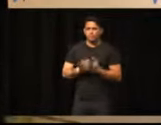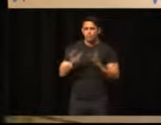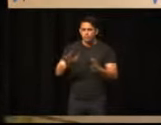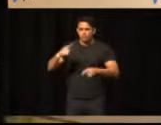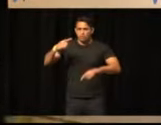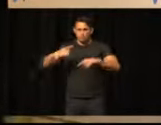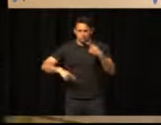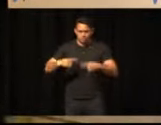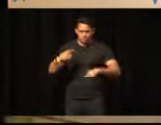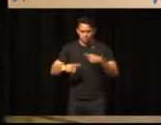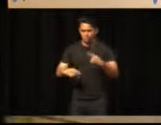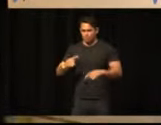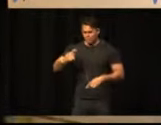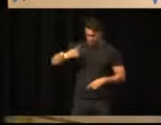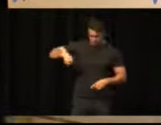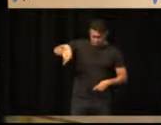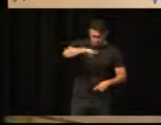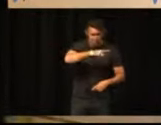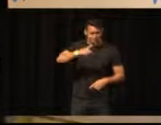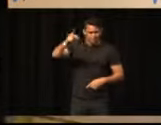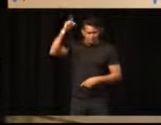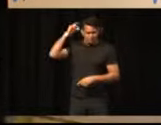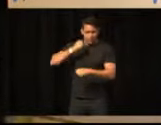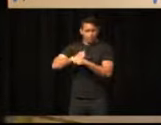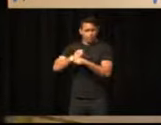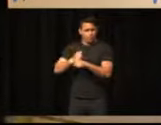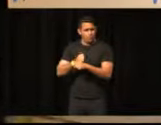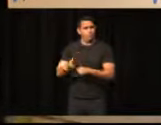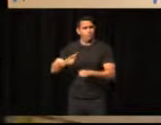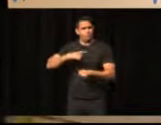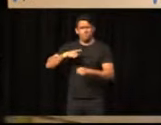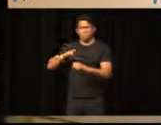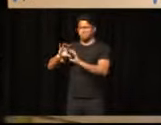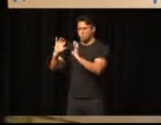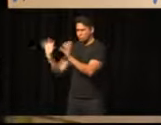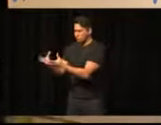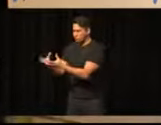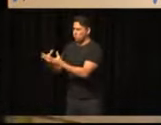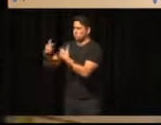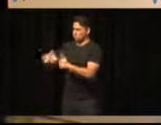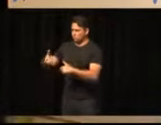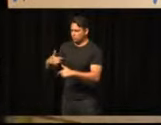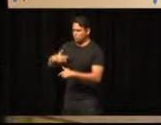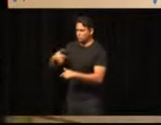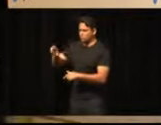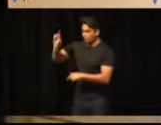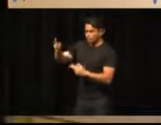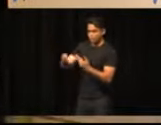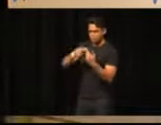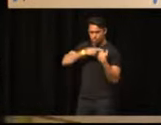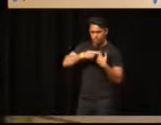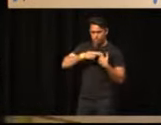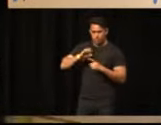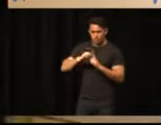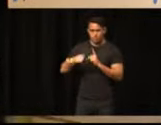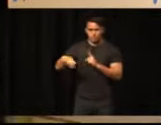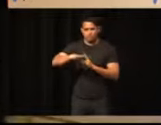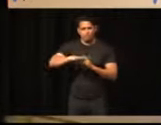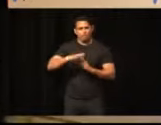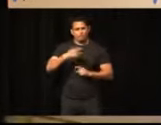Una discusión colectiva que hubo algunos años con muchas organizaciones que trabajaban en la promoción de la responsabilidad